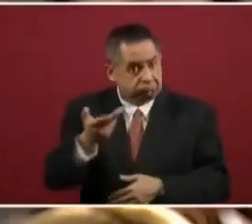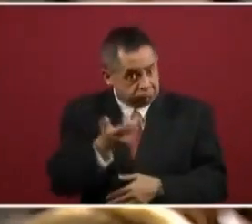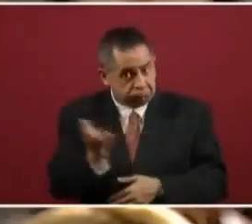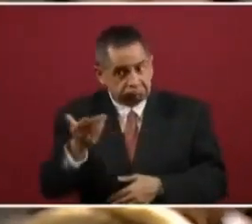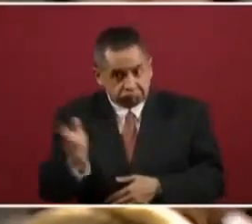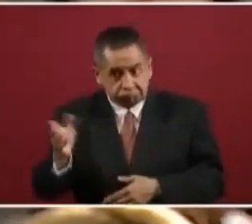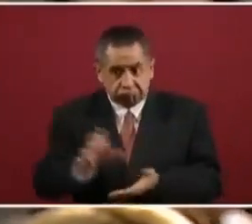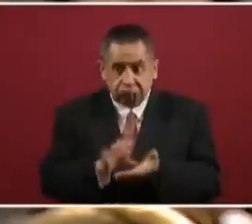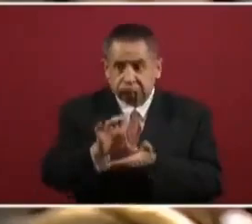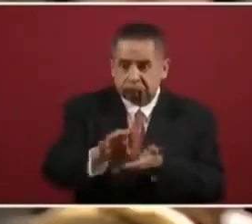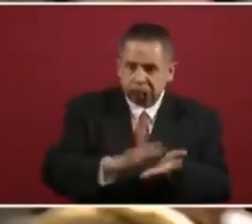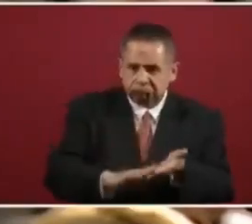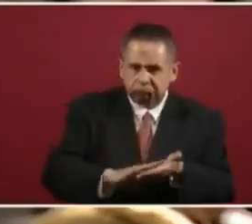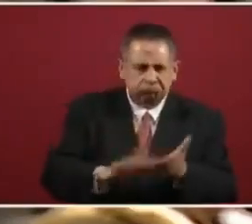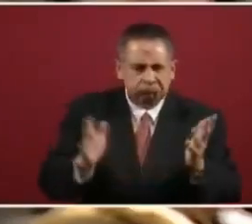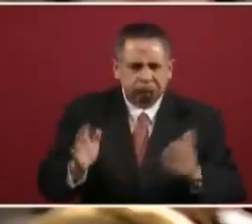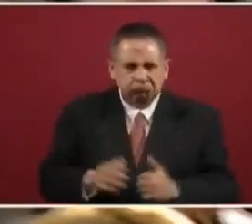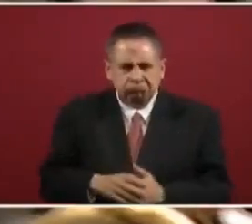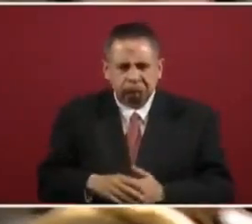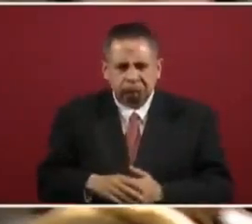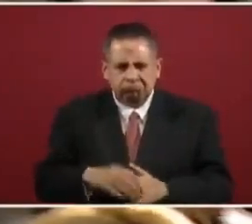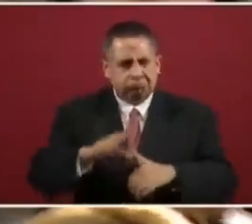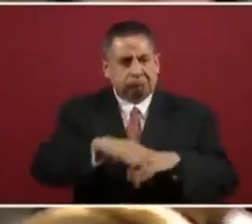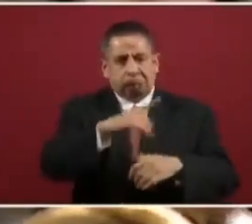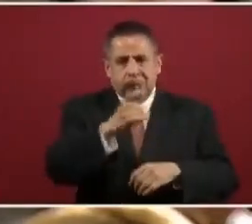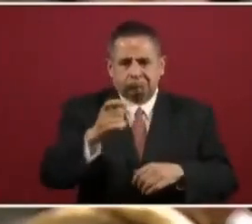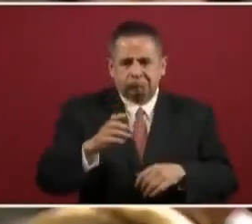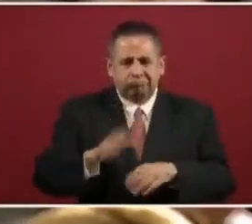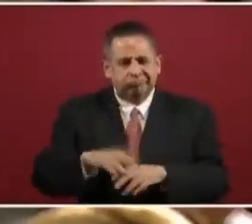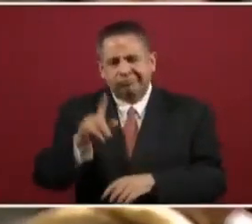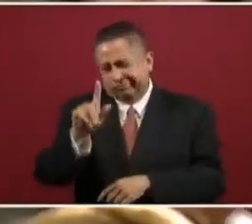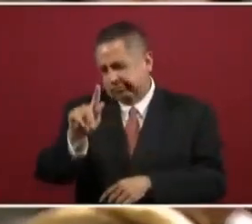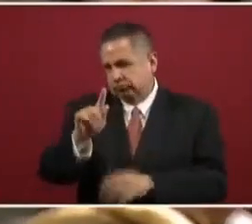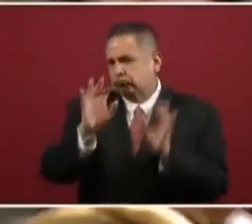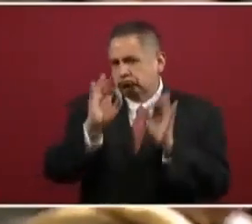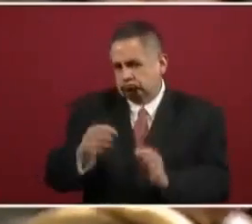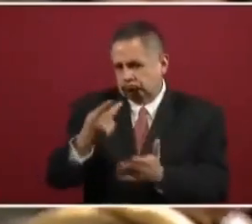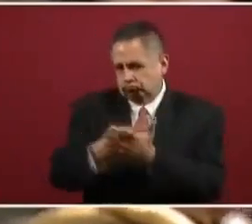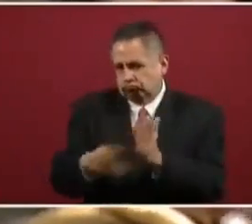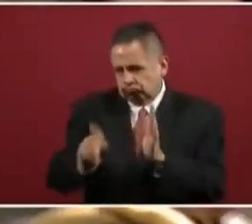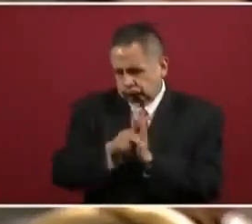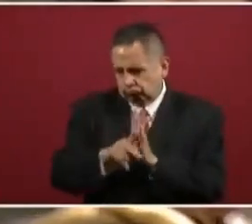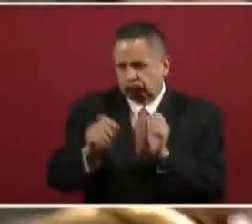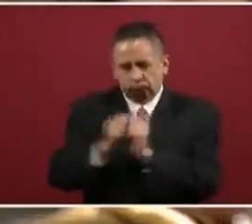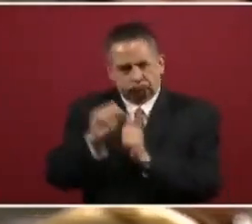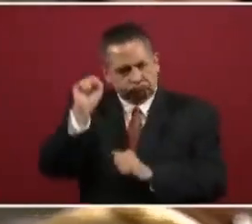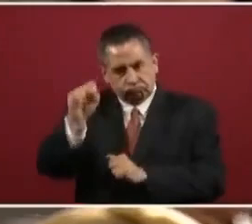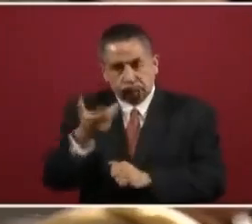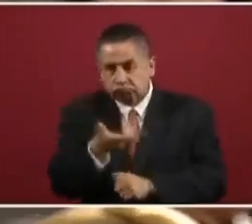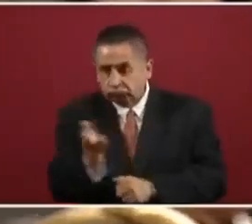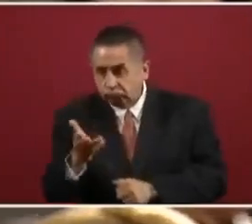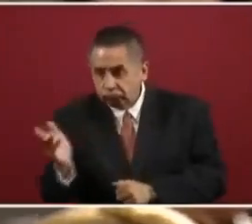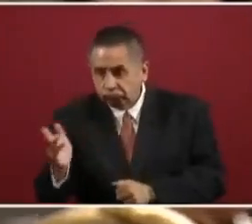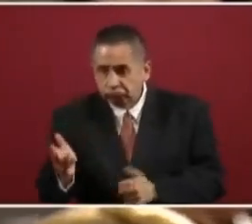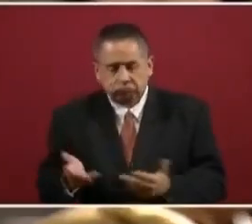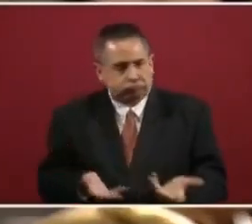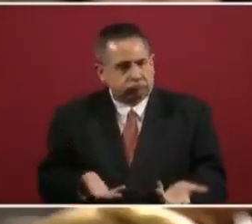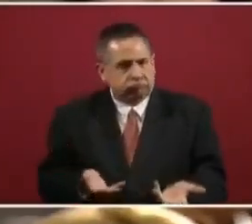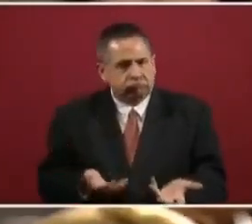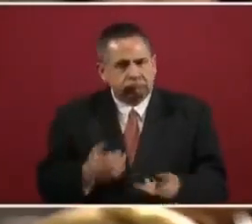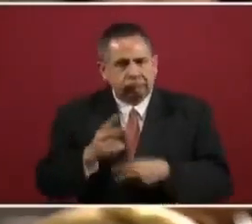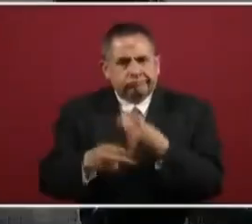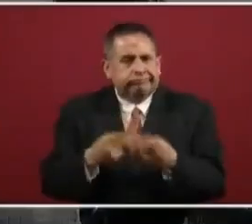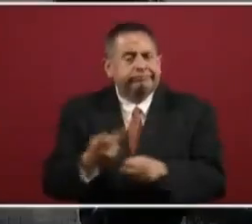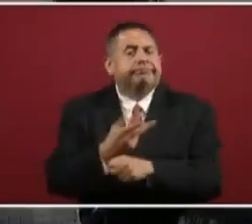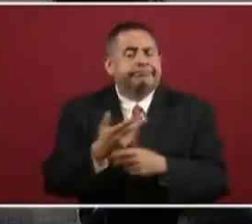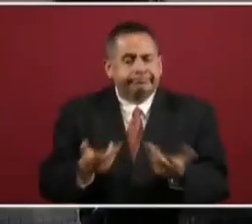han sido liquidados más de 100 pero más de 70 que son de sindicato Ase Este Entonces qué va